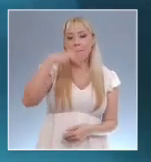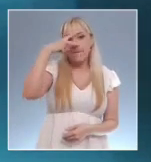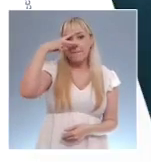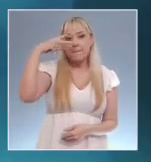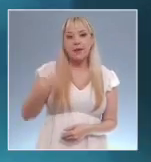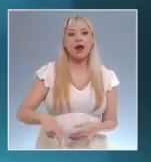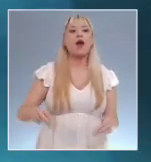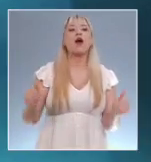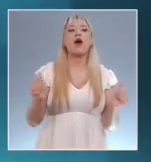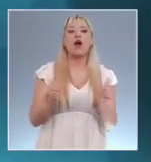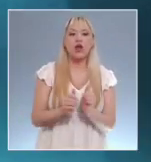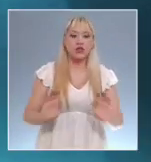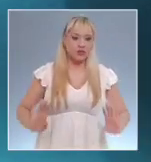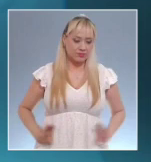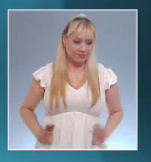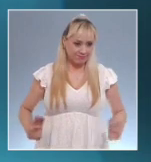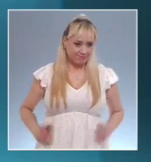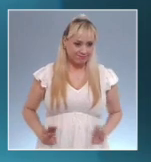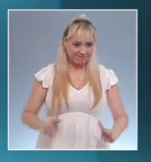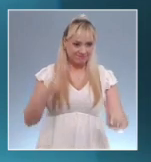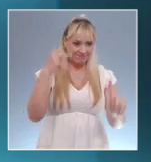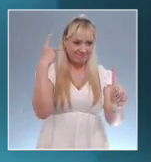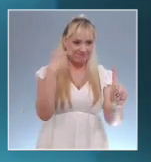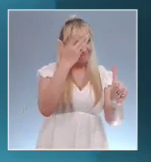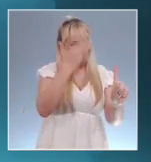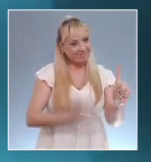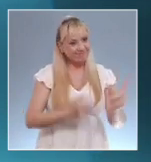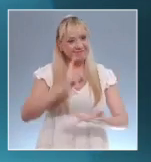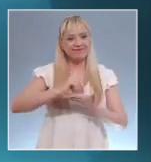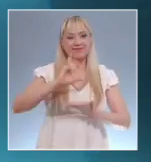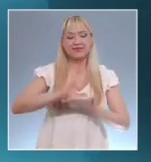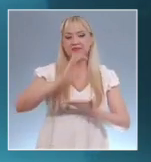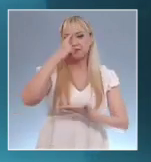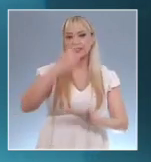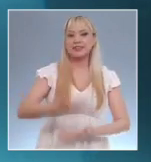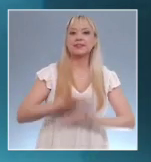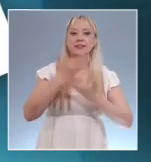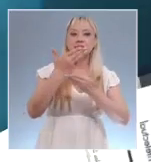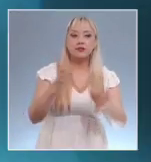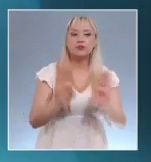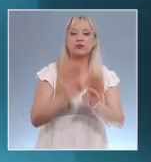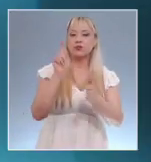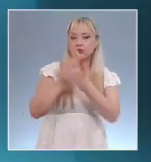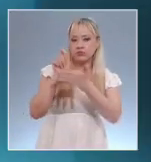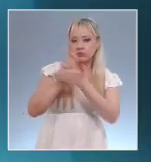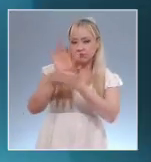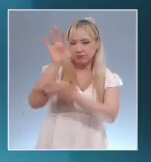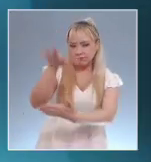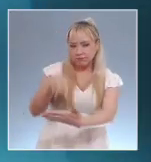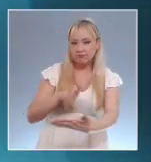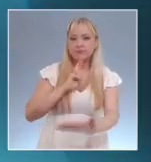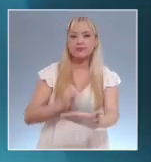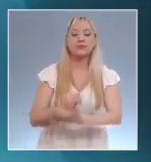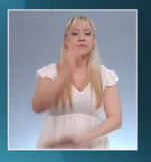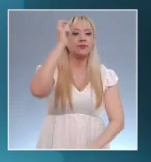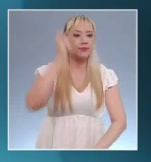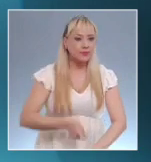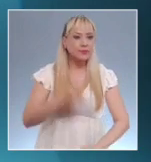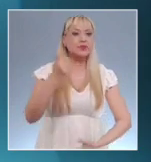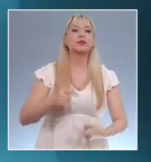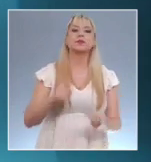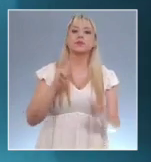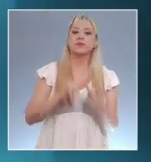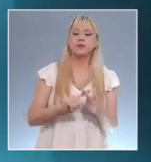características, al ofrecer una serie de pautas sobre la redacción de sentencias y proporcionar herramientas para